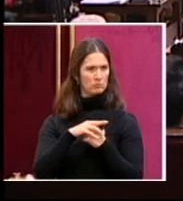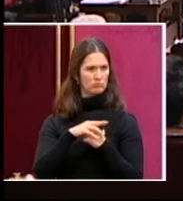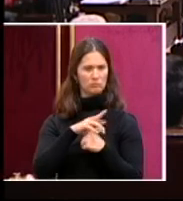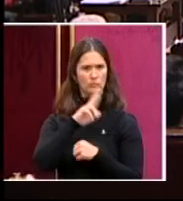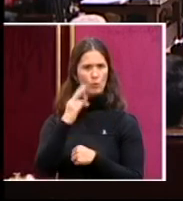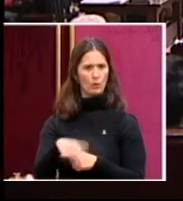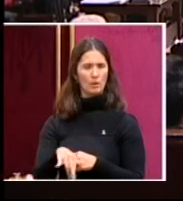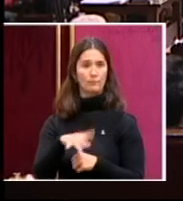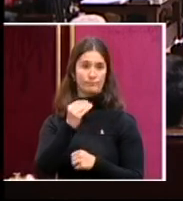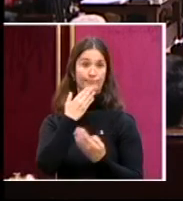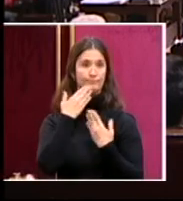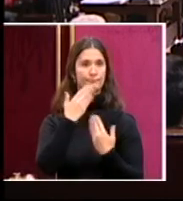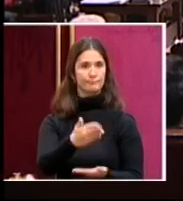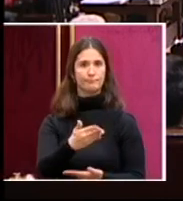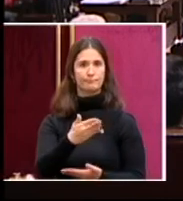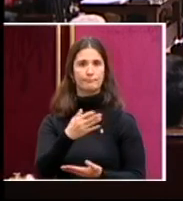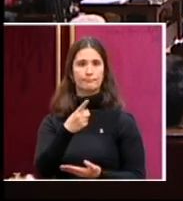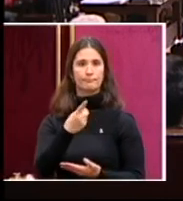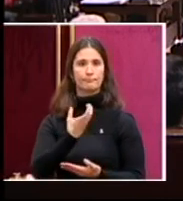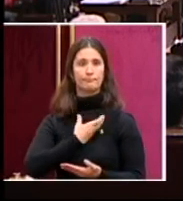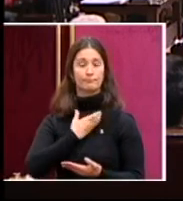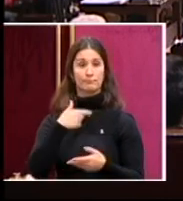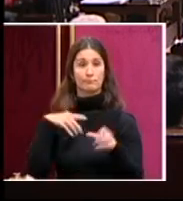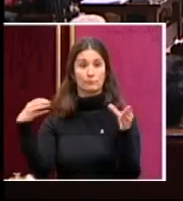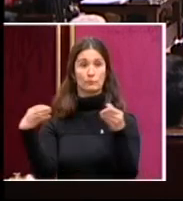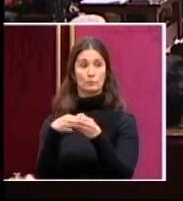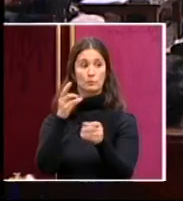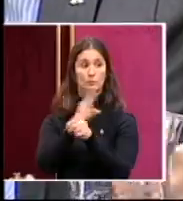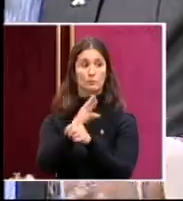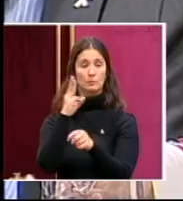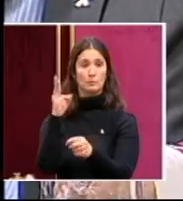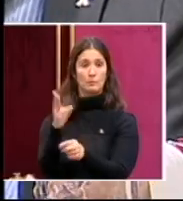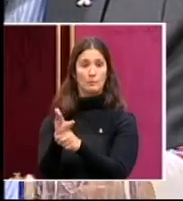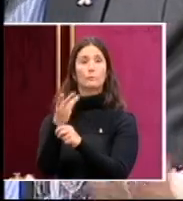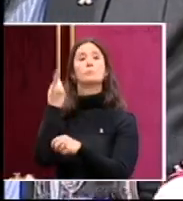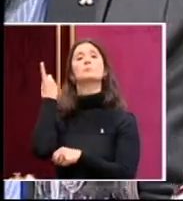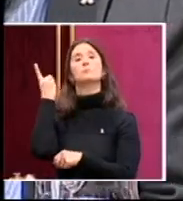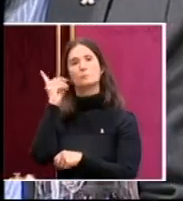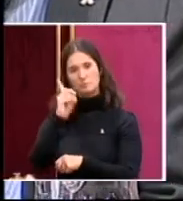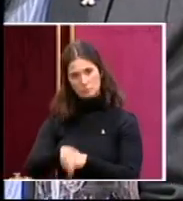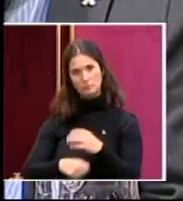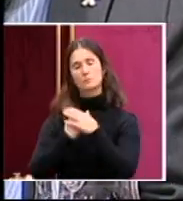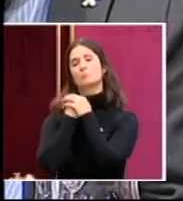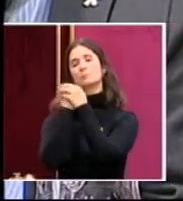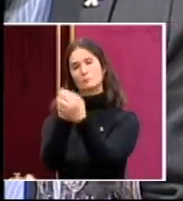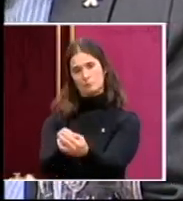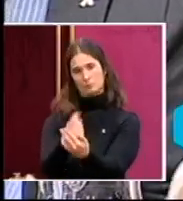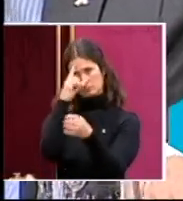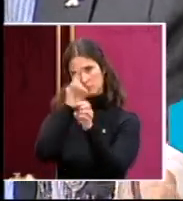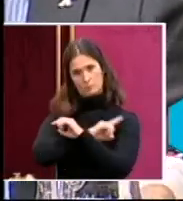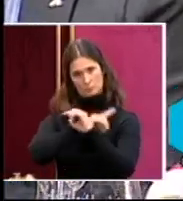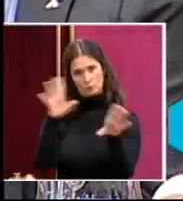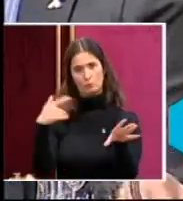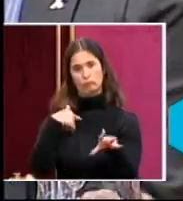Muchas gracias, alcalde. Sin duda, el Grupo Municipal del Partido Popular también tiene que apoyarlo, qué duda cabe, y